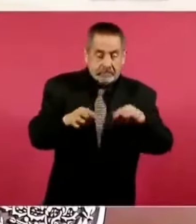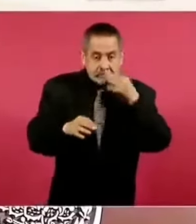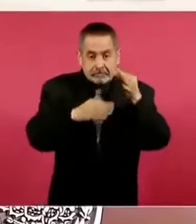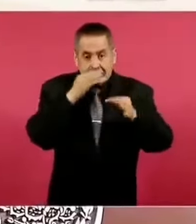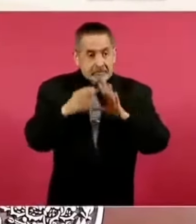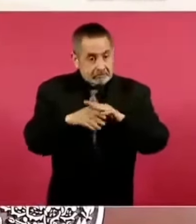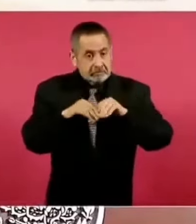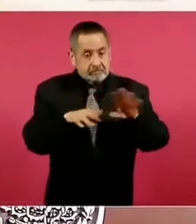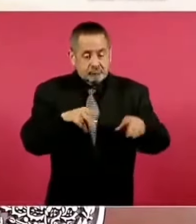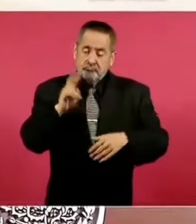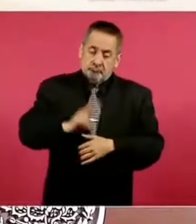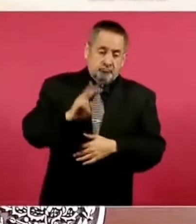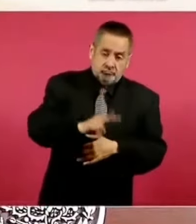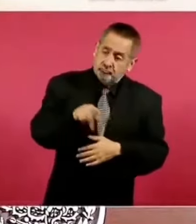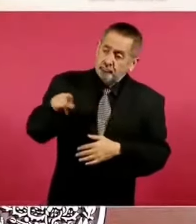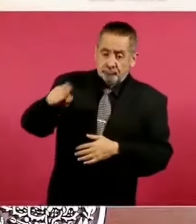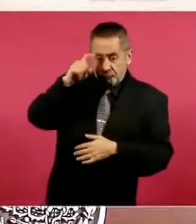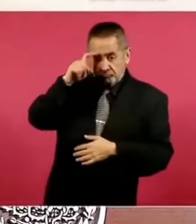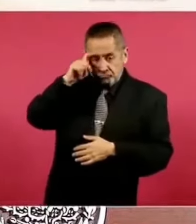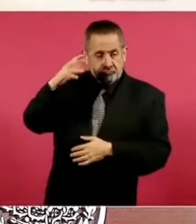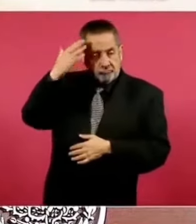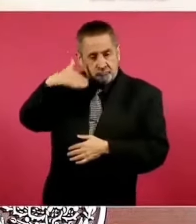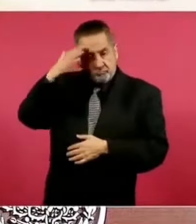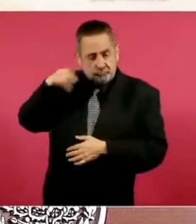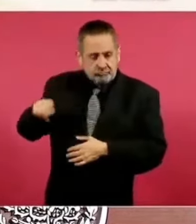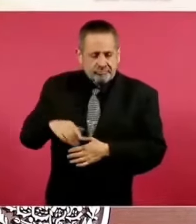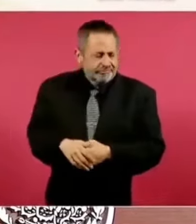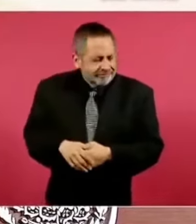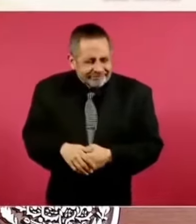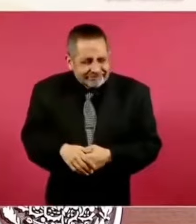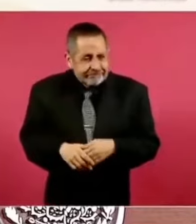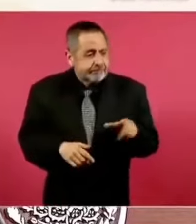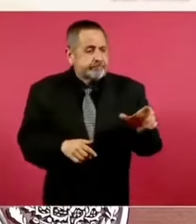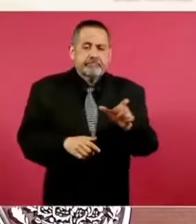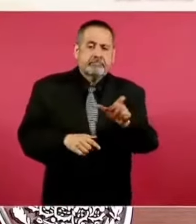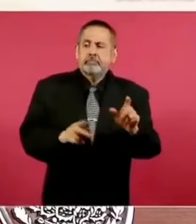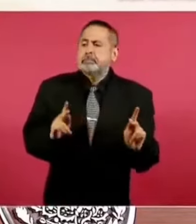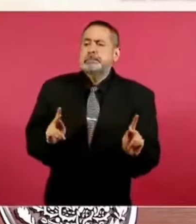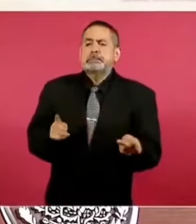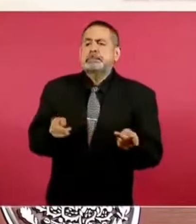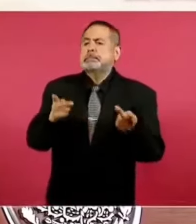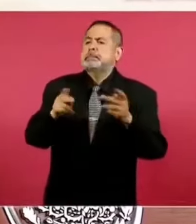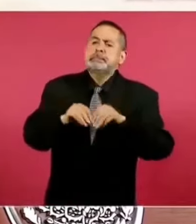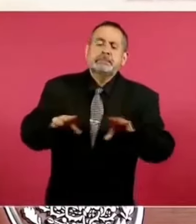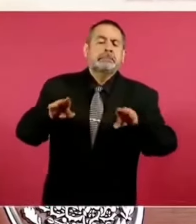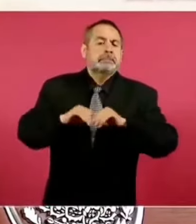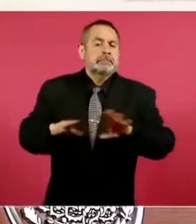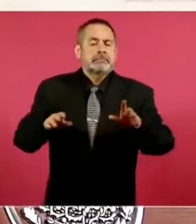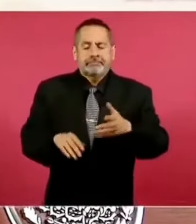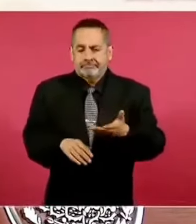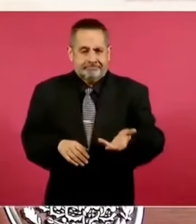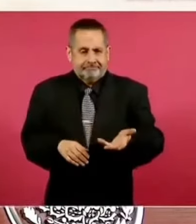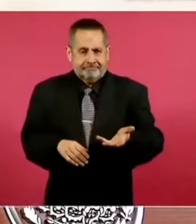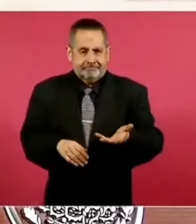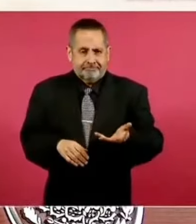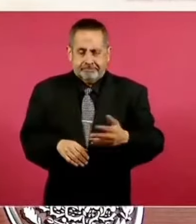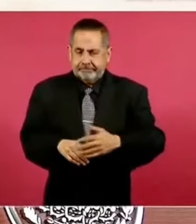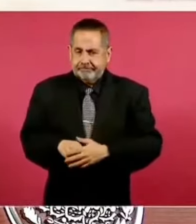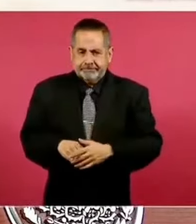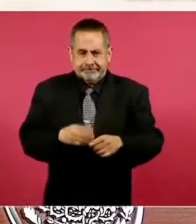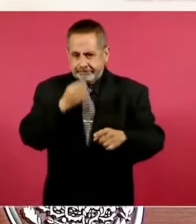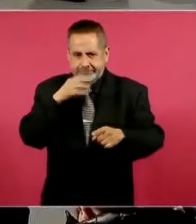en la red pero ya estaban promoviendo el medicamento Entonces es